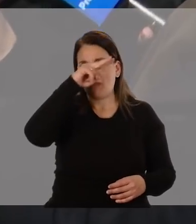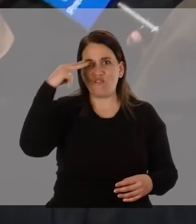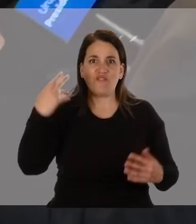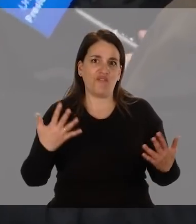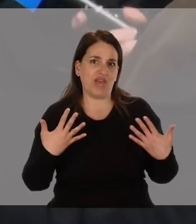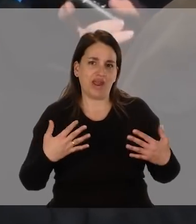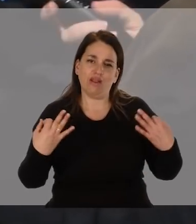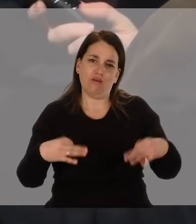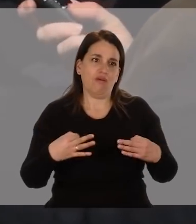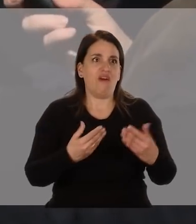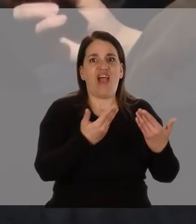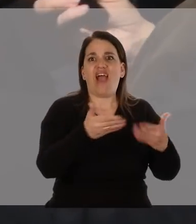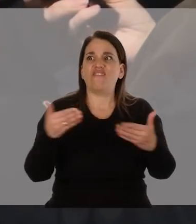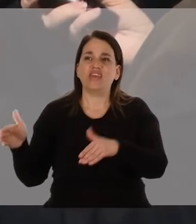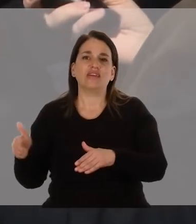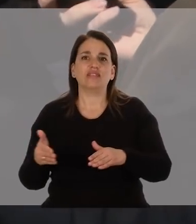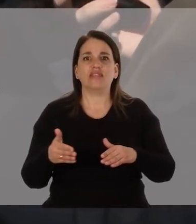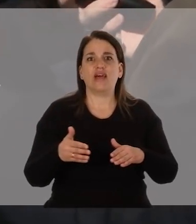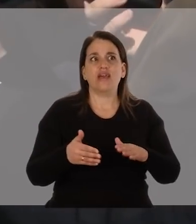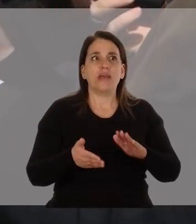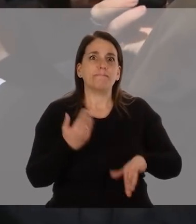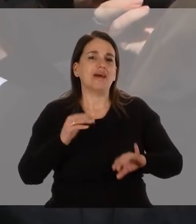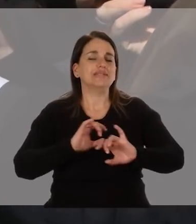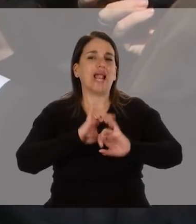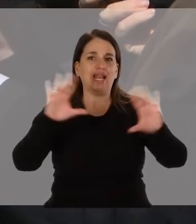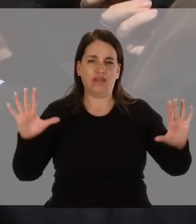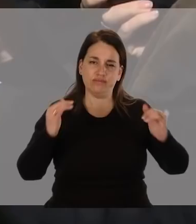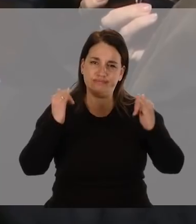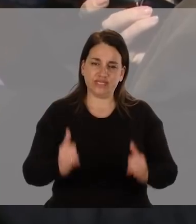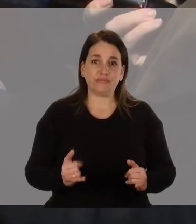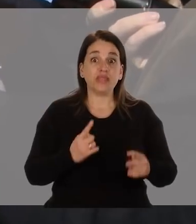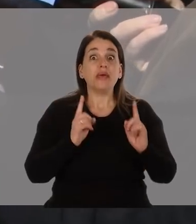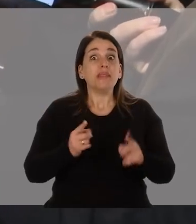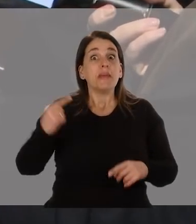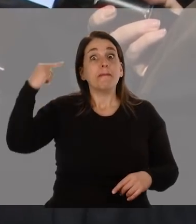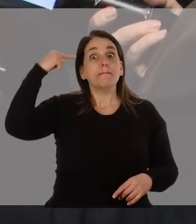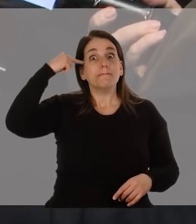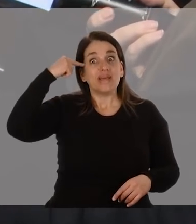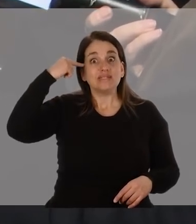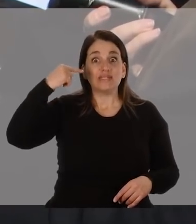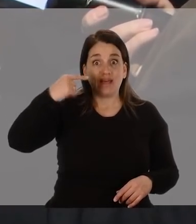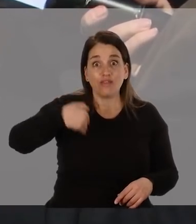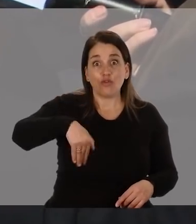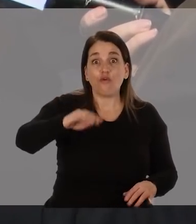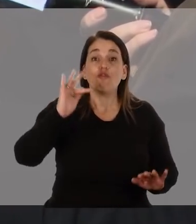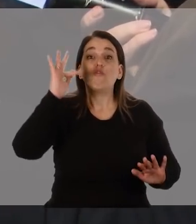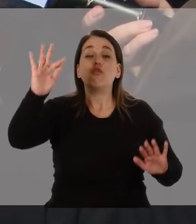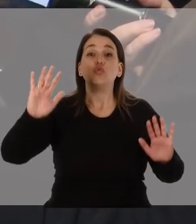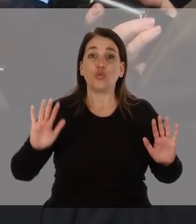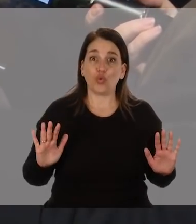turística bastante abierta y con un poco más de libertad, y pensando en algún momento